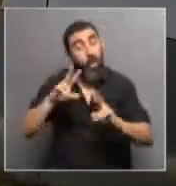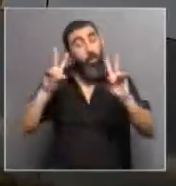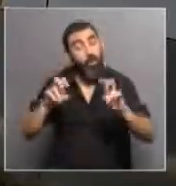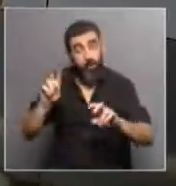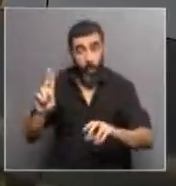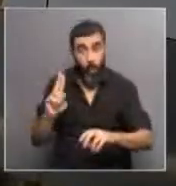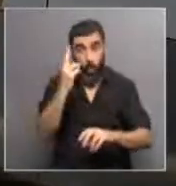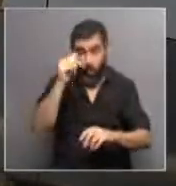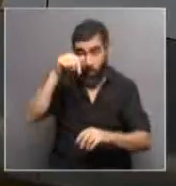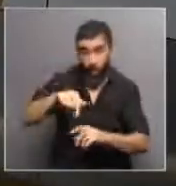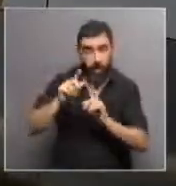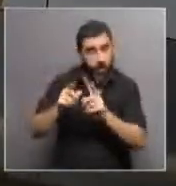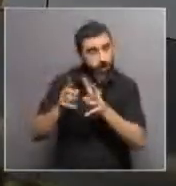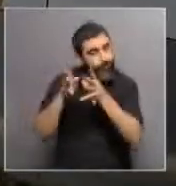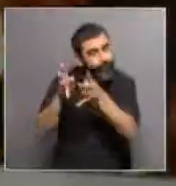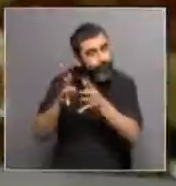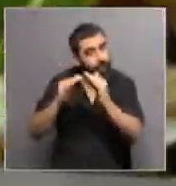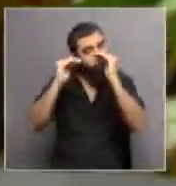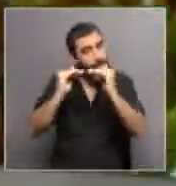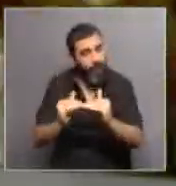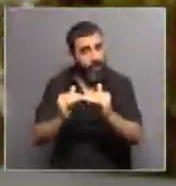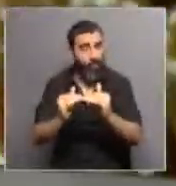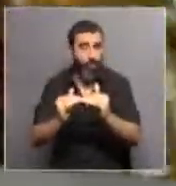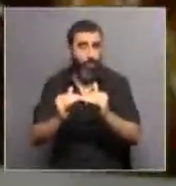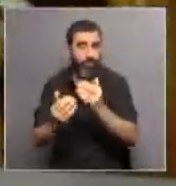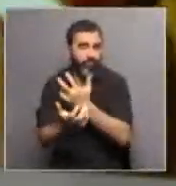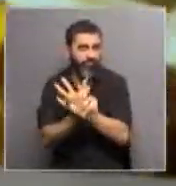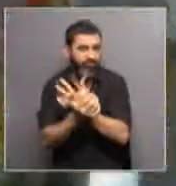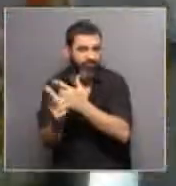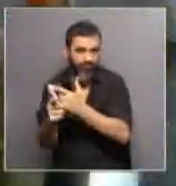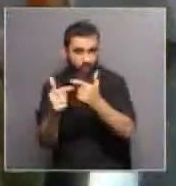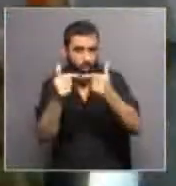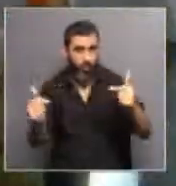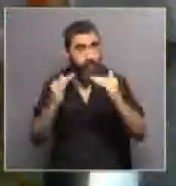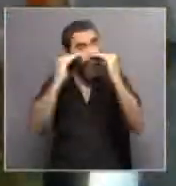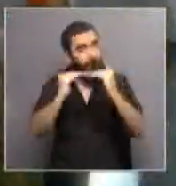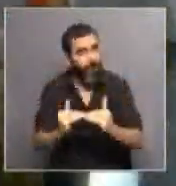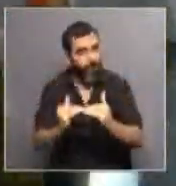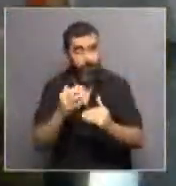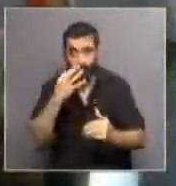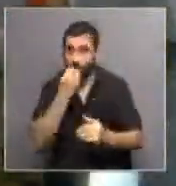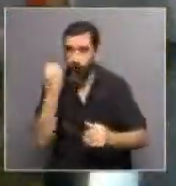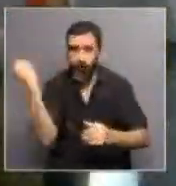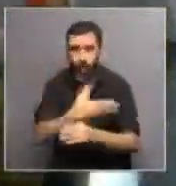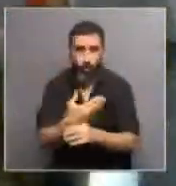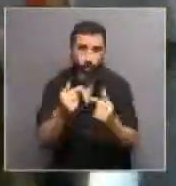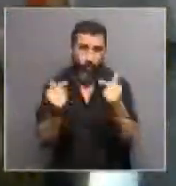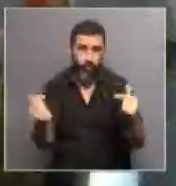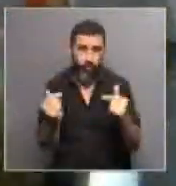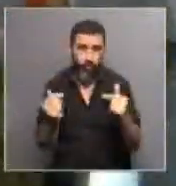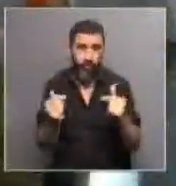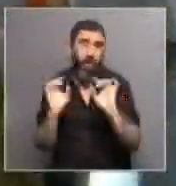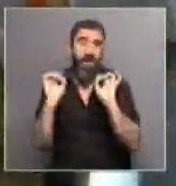Uruguay, tenemos que hacer una apuesta a reducir el uso de herbicidas, de insecticidas, y ahí tenemos que hacer un mejor uso de los